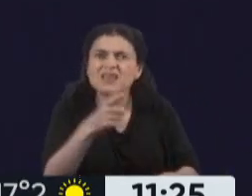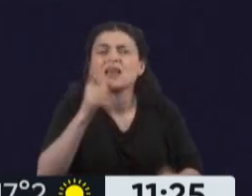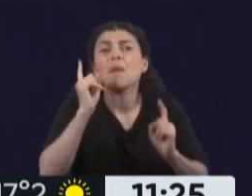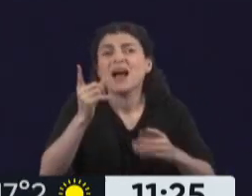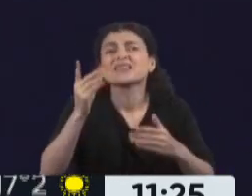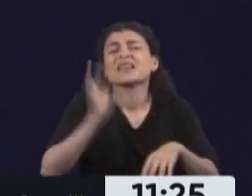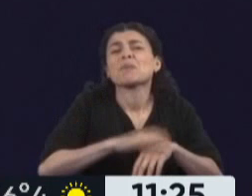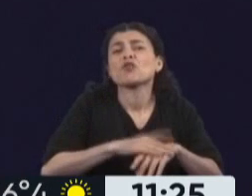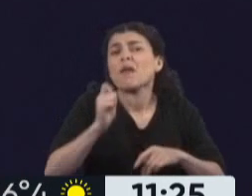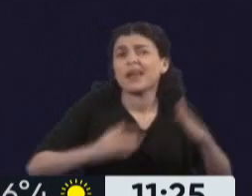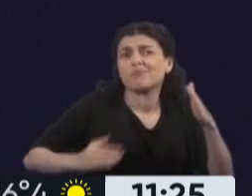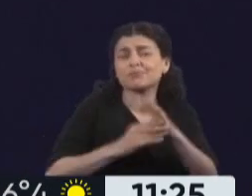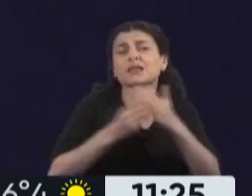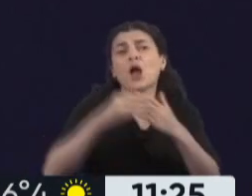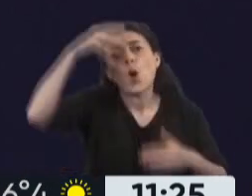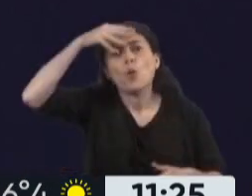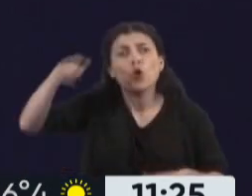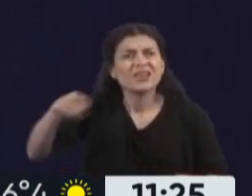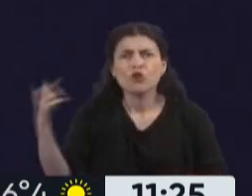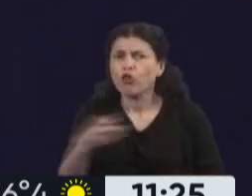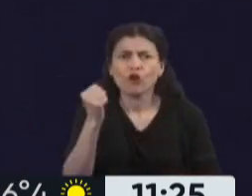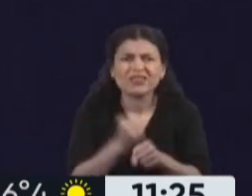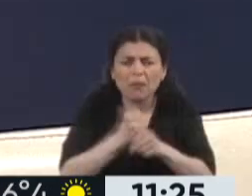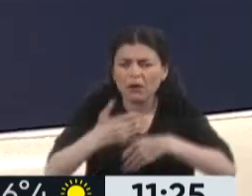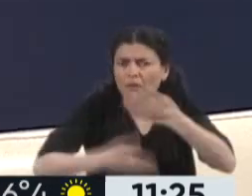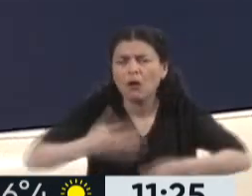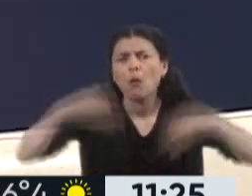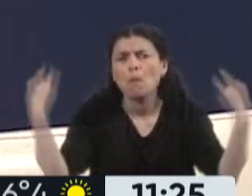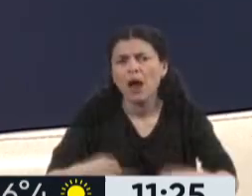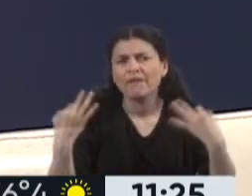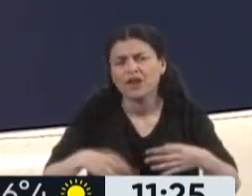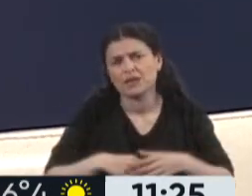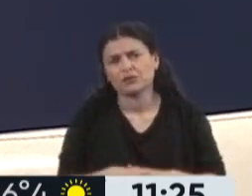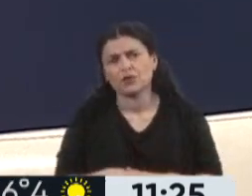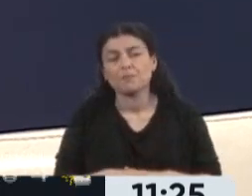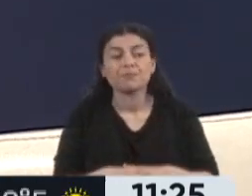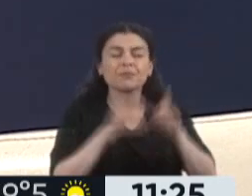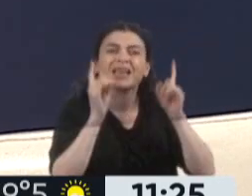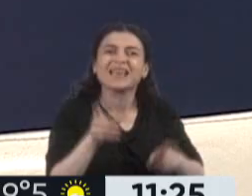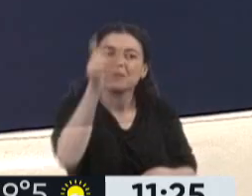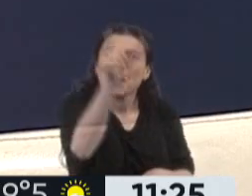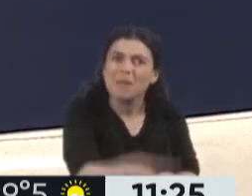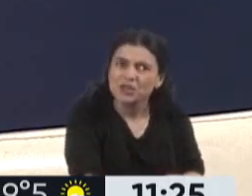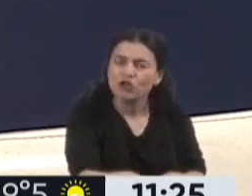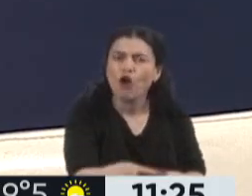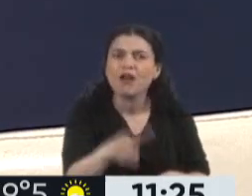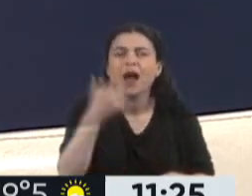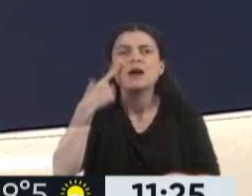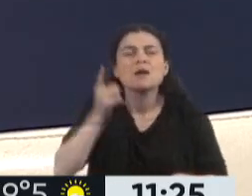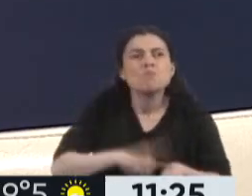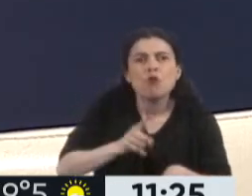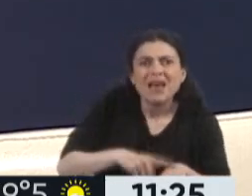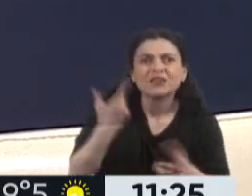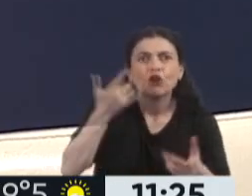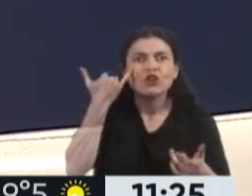no solo de la doctora Bullrich, sino de todo su equipo de trabajo. Y otro detalle, la persona cuando está completamente controlada, no se la